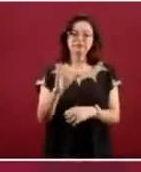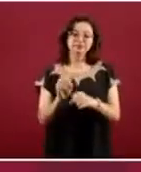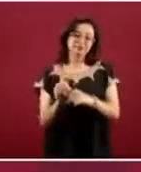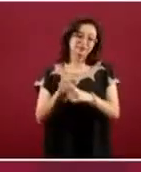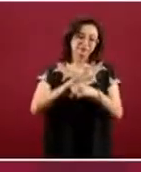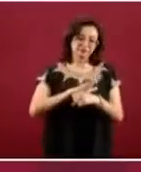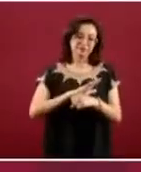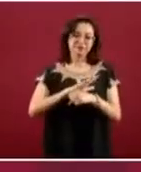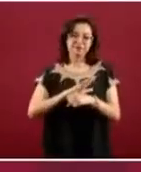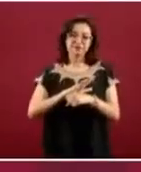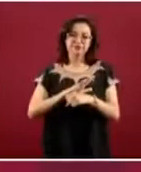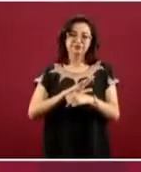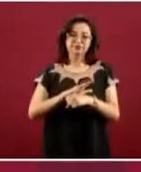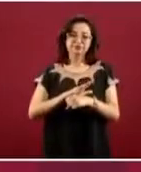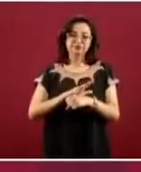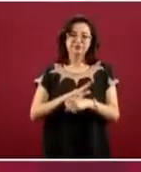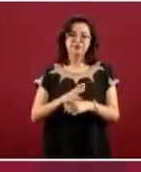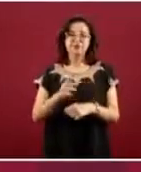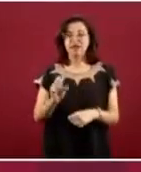coronavirus